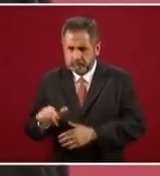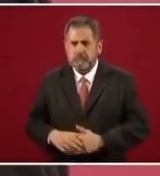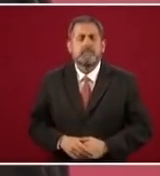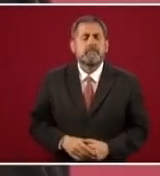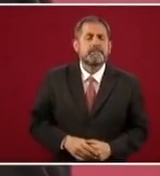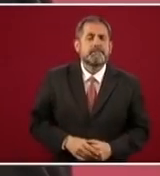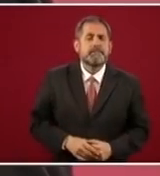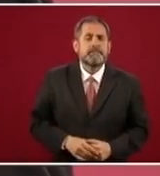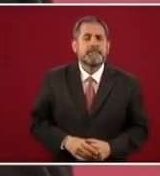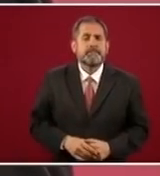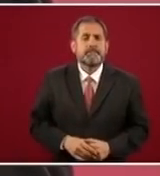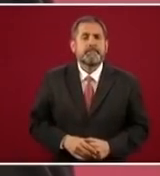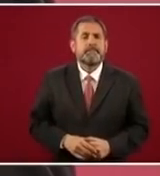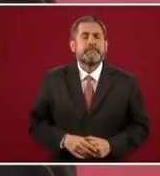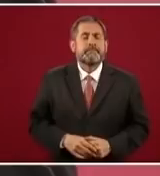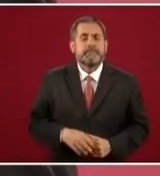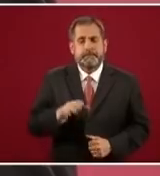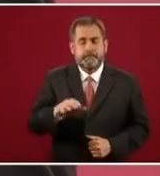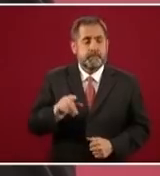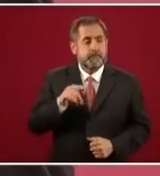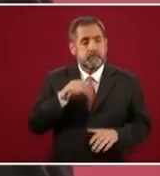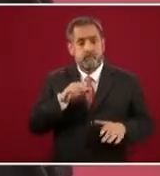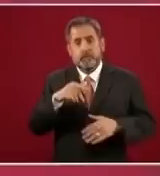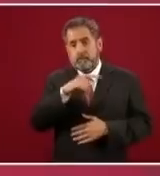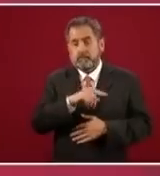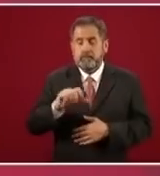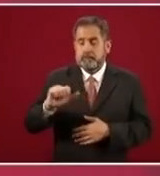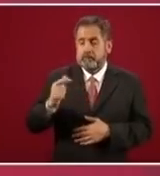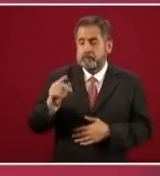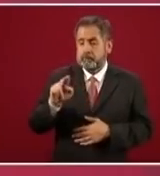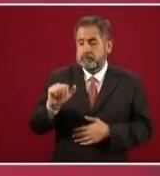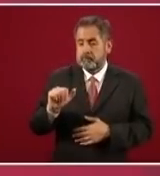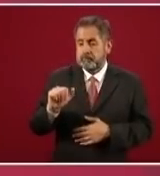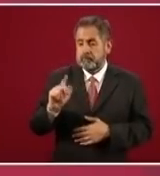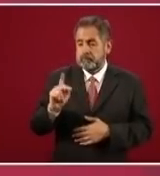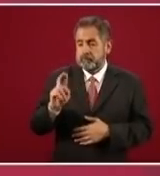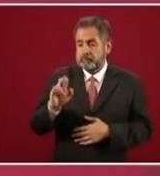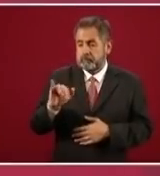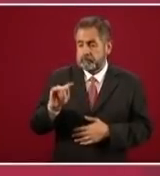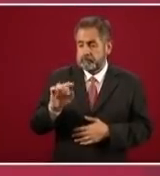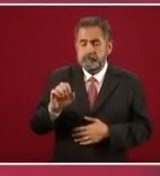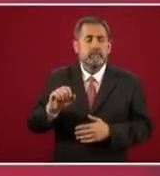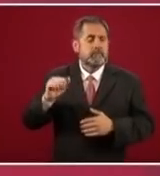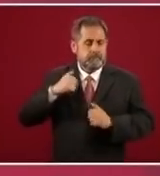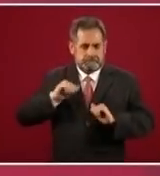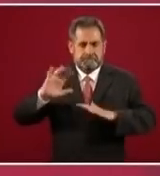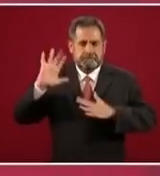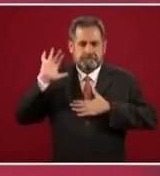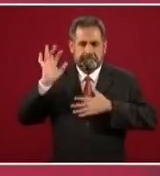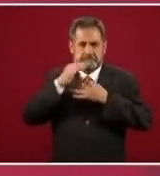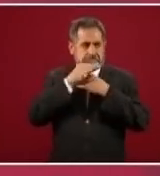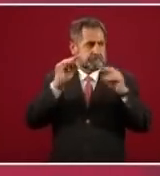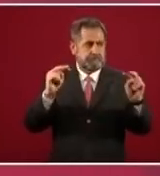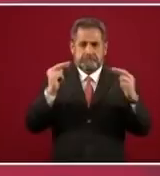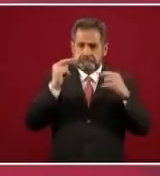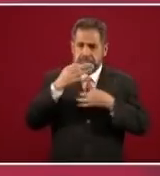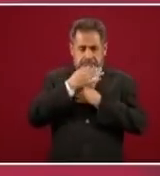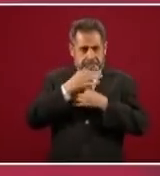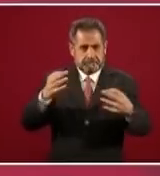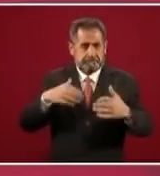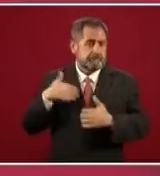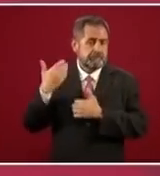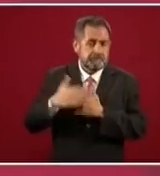En el caso de Agua Prieta, existe el compromiso público de